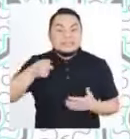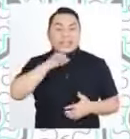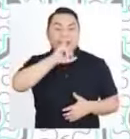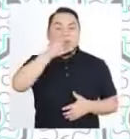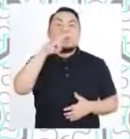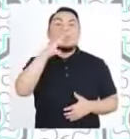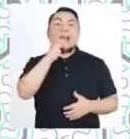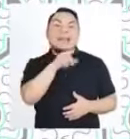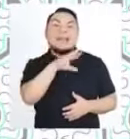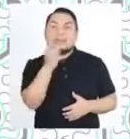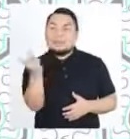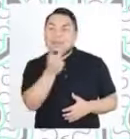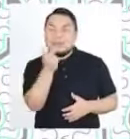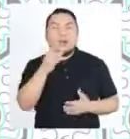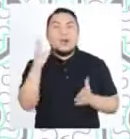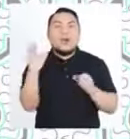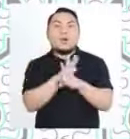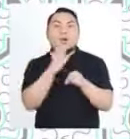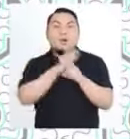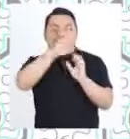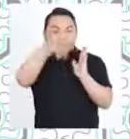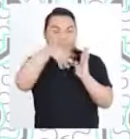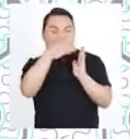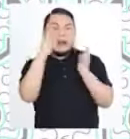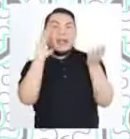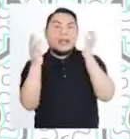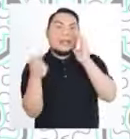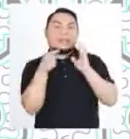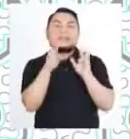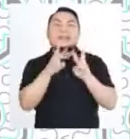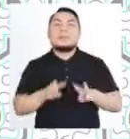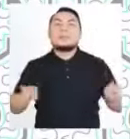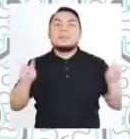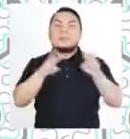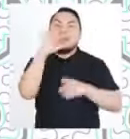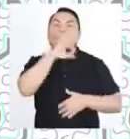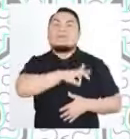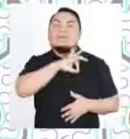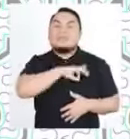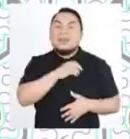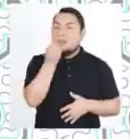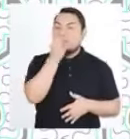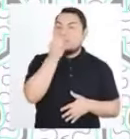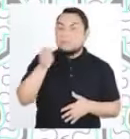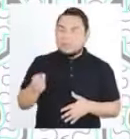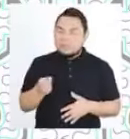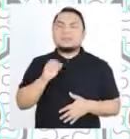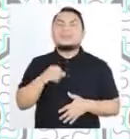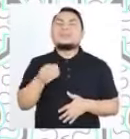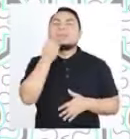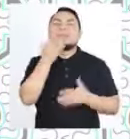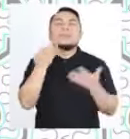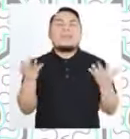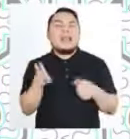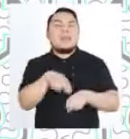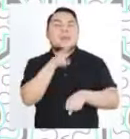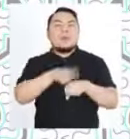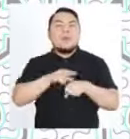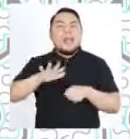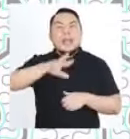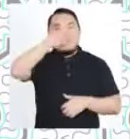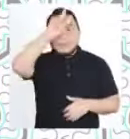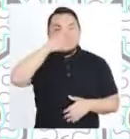que necesitan Juan, Carmen y Laura para completar su cuadro comparativo de los valores y beneficios nutricionales de los